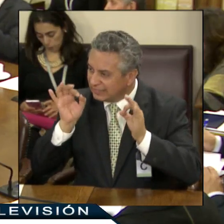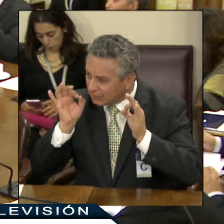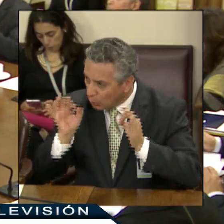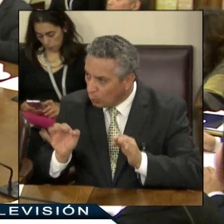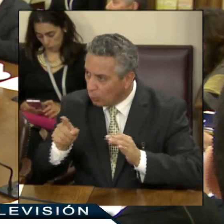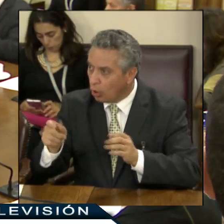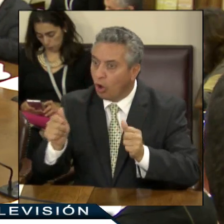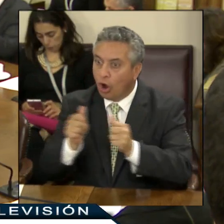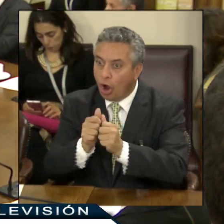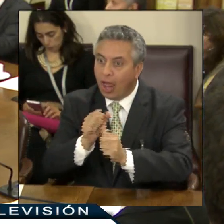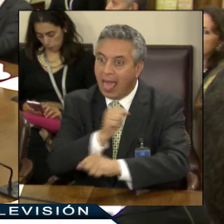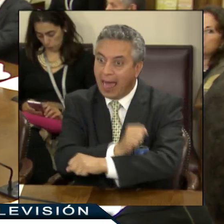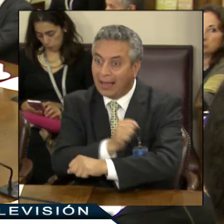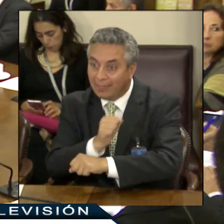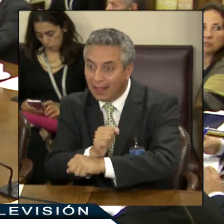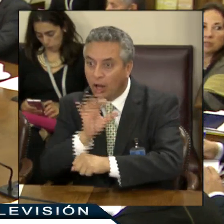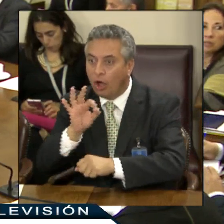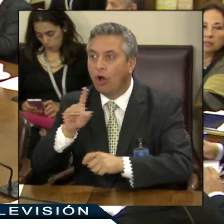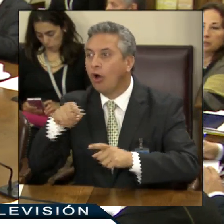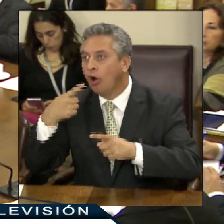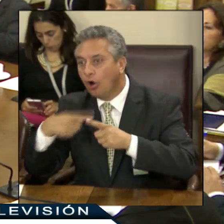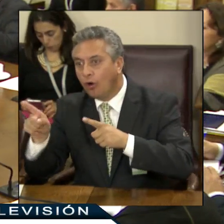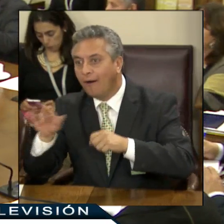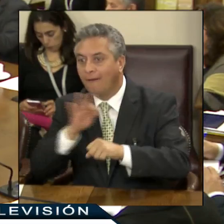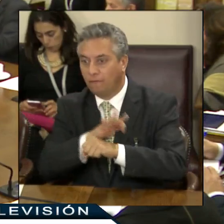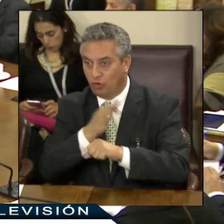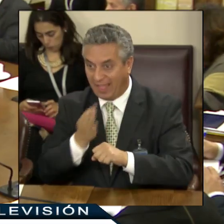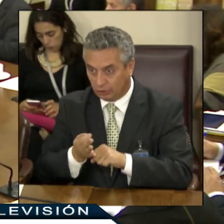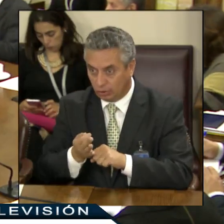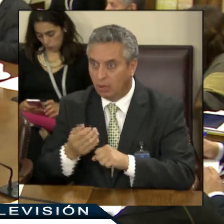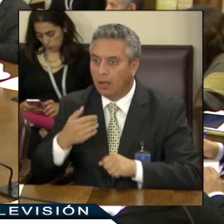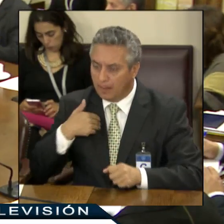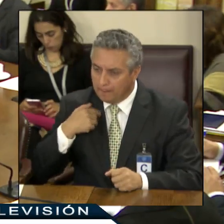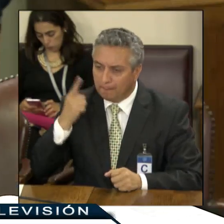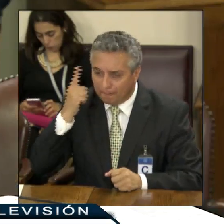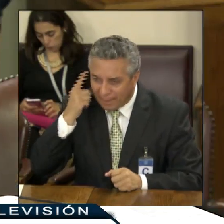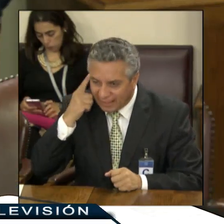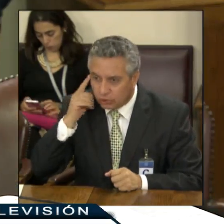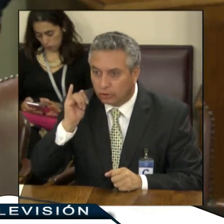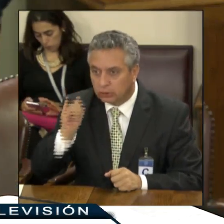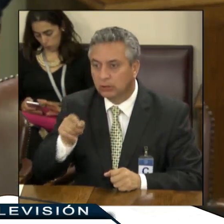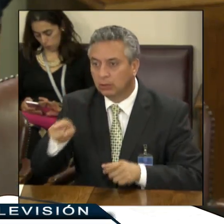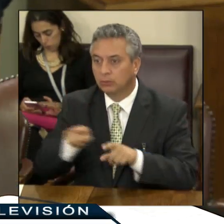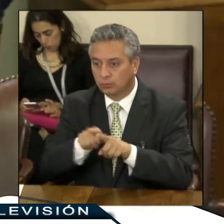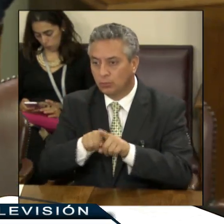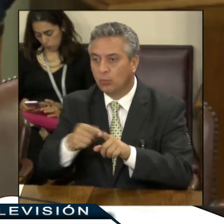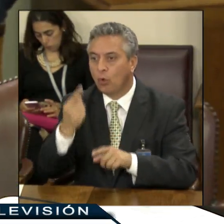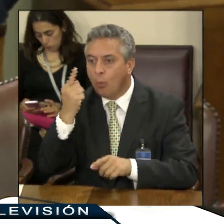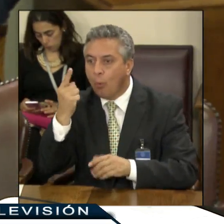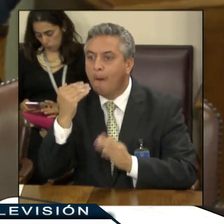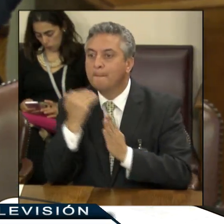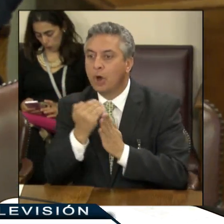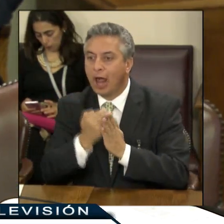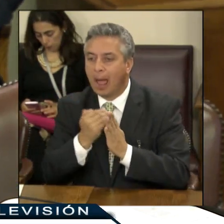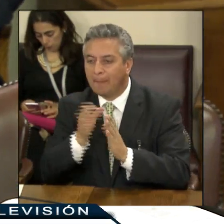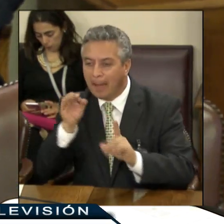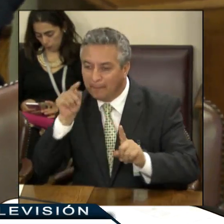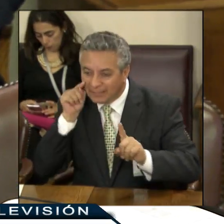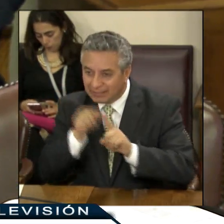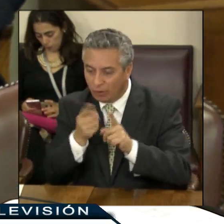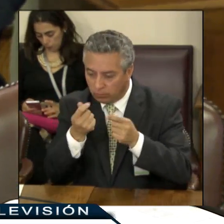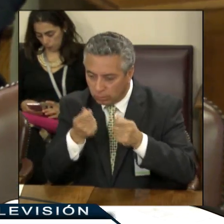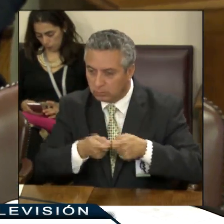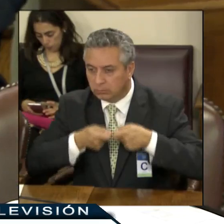definitivamente con arcat o con algún tipo de fundación y me parece que señaló que era para un programa específico que tenía un costo